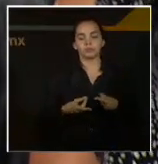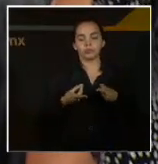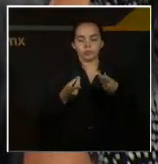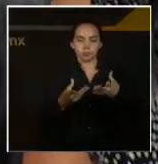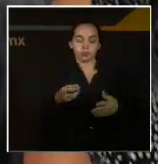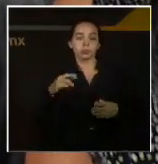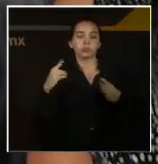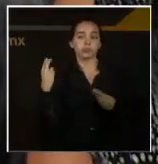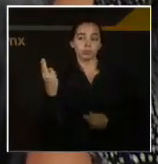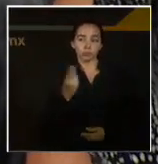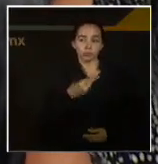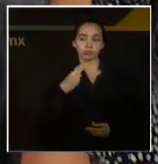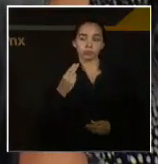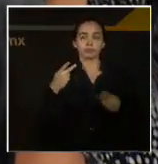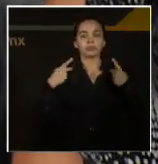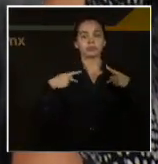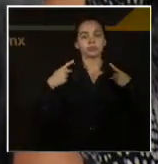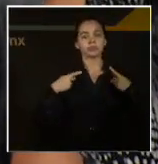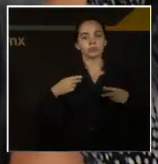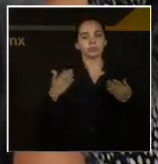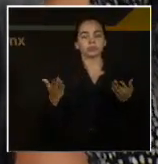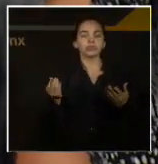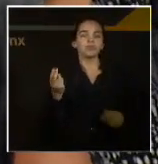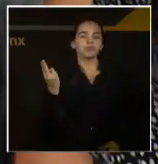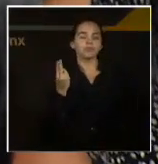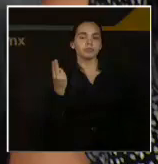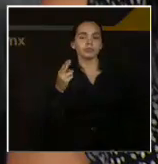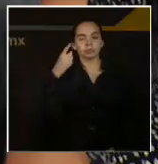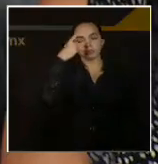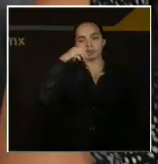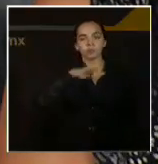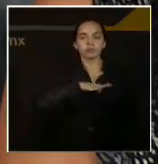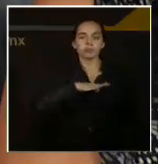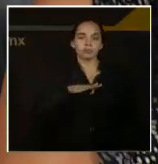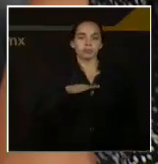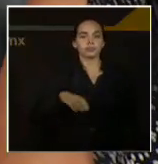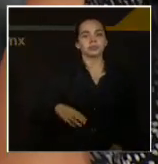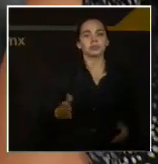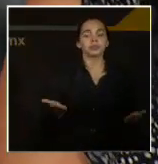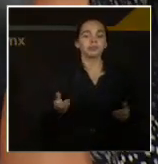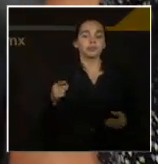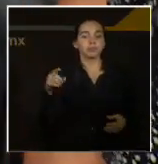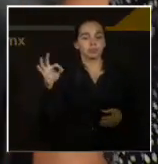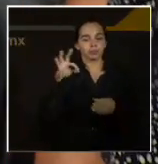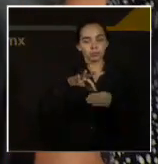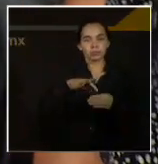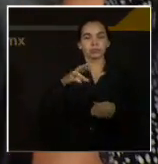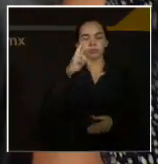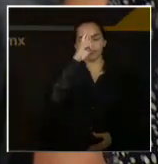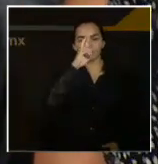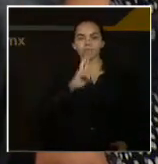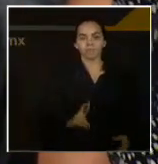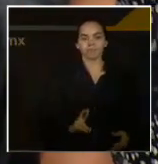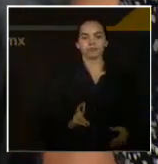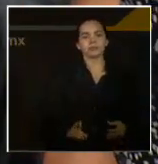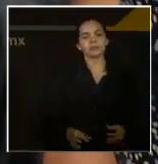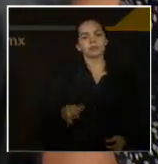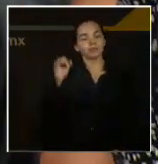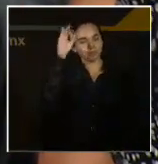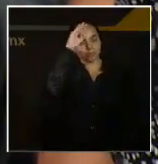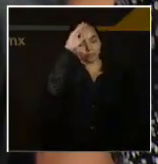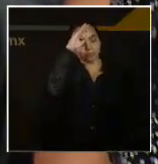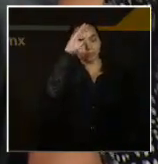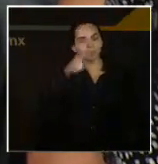nosotros, los ciudadanos, todas las herramientas necesarias para poder ejercer nuestro voto de una manera razonada y, sobre todo,